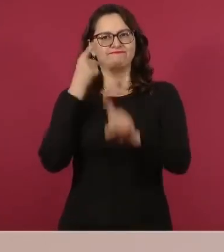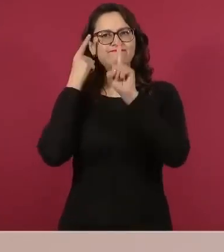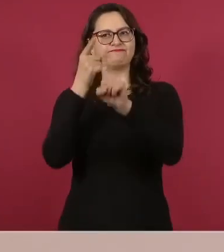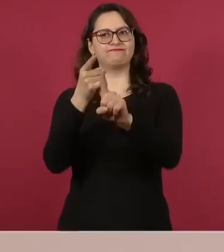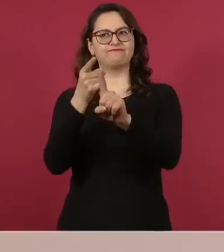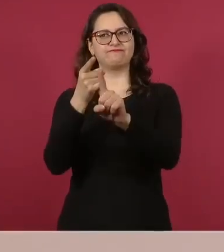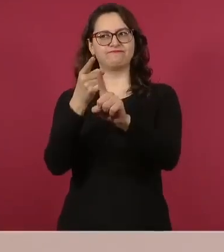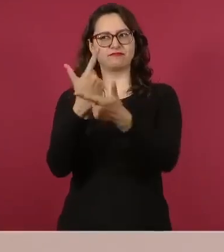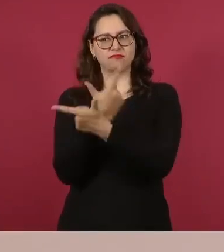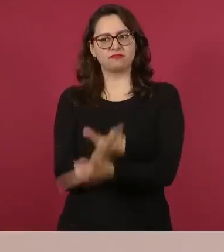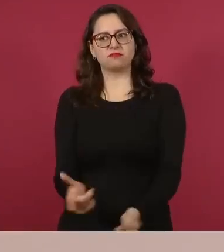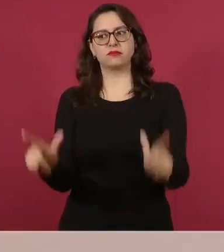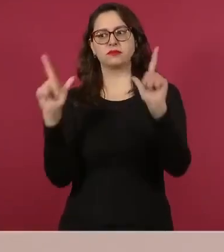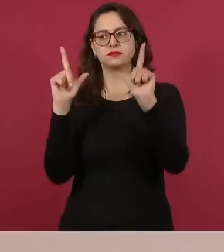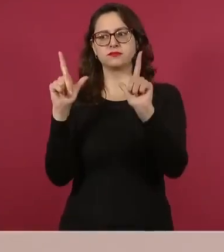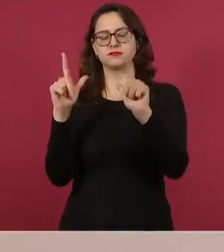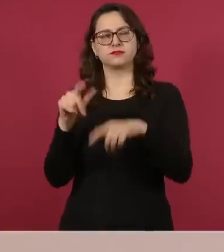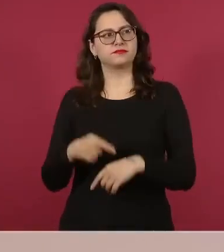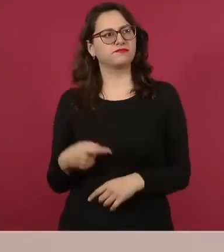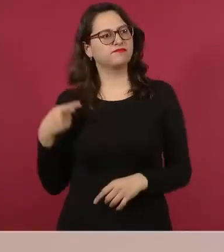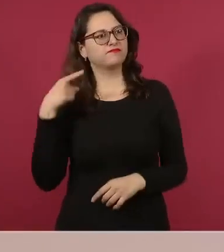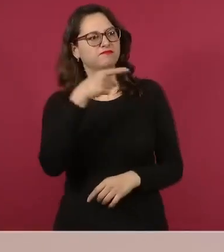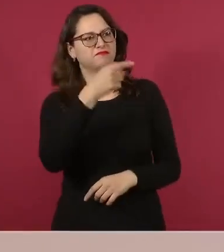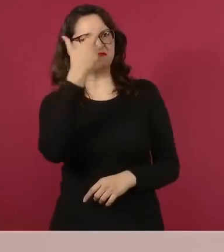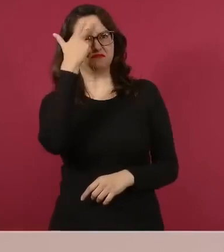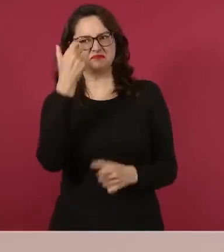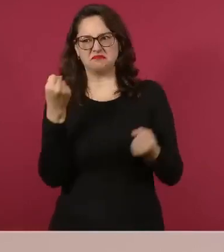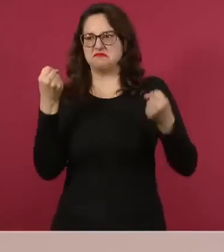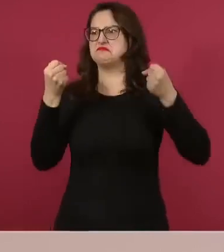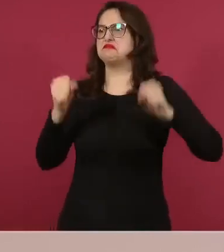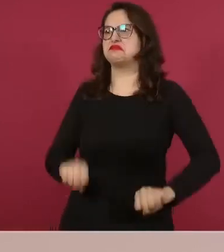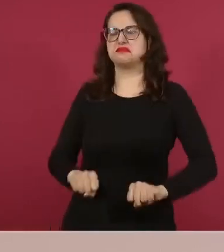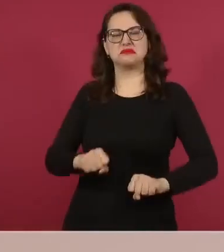para derrocar a la dictadura porfirista.